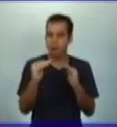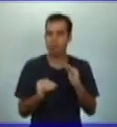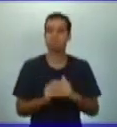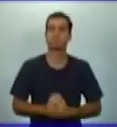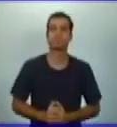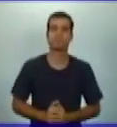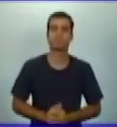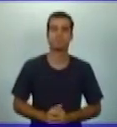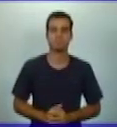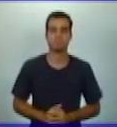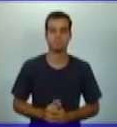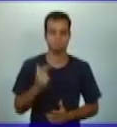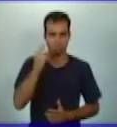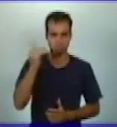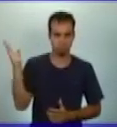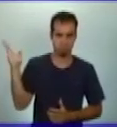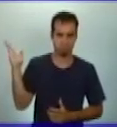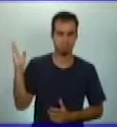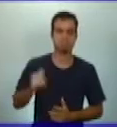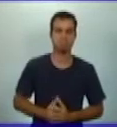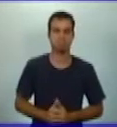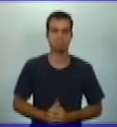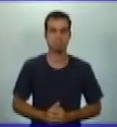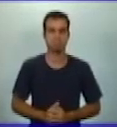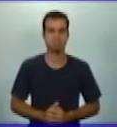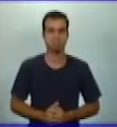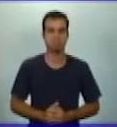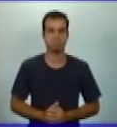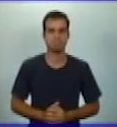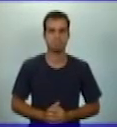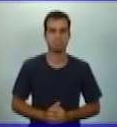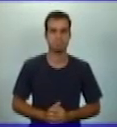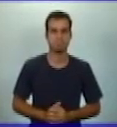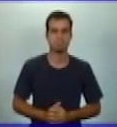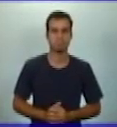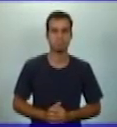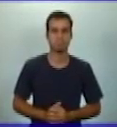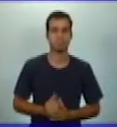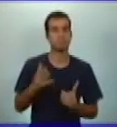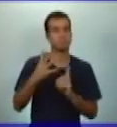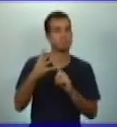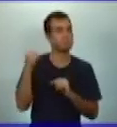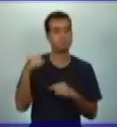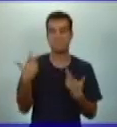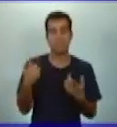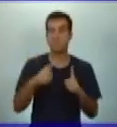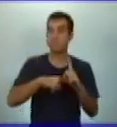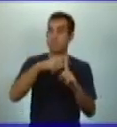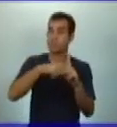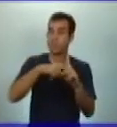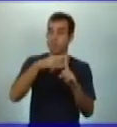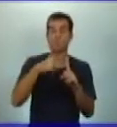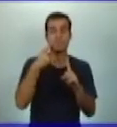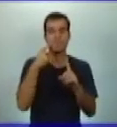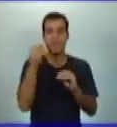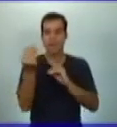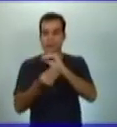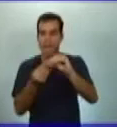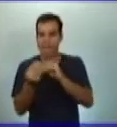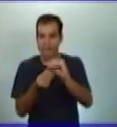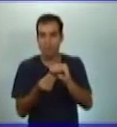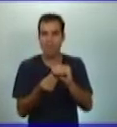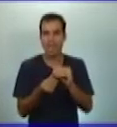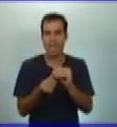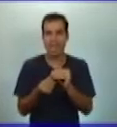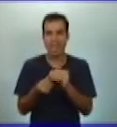recordar que la temperatura de fusión es la temperatura a la que se produce el cambio de estado de sólido a líquido y